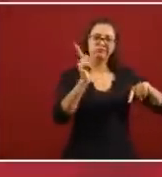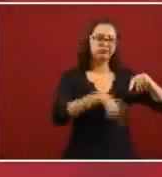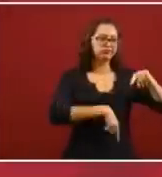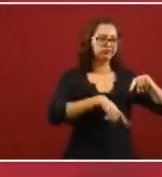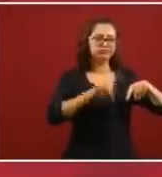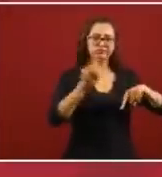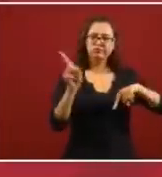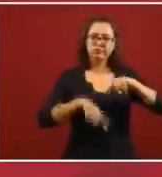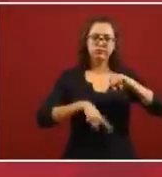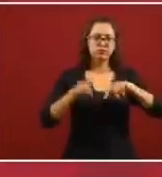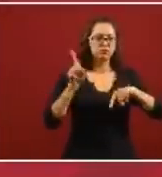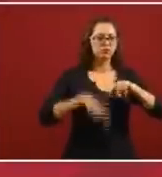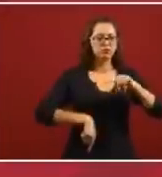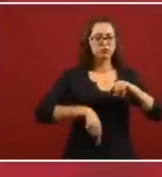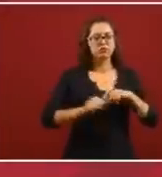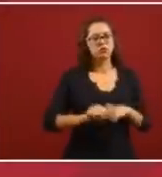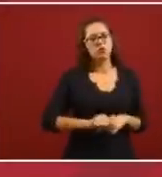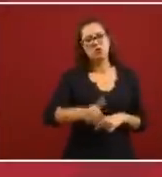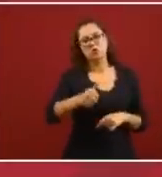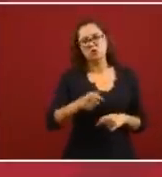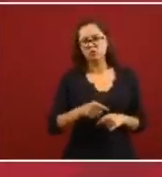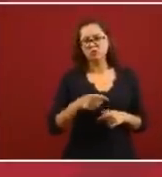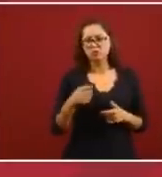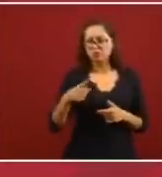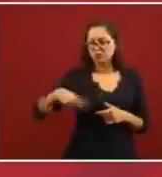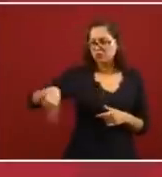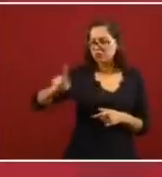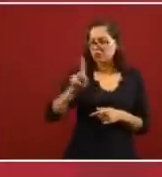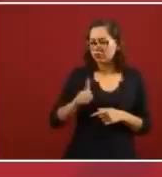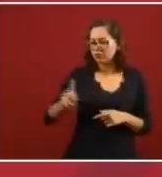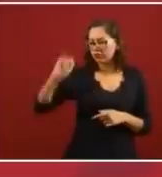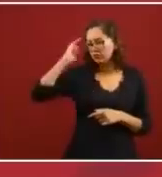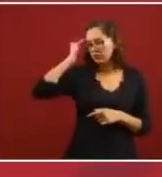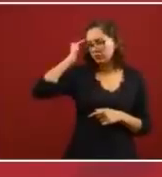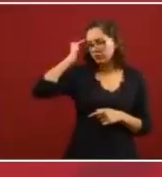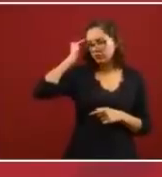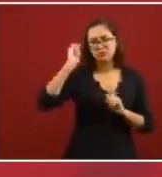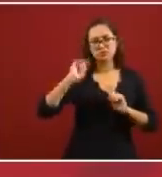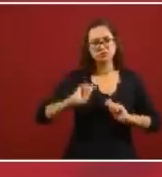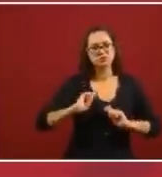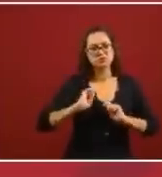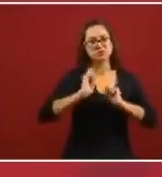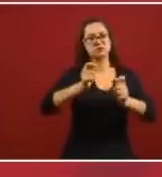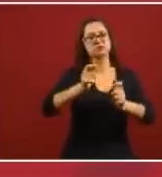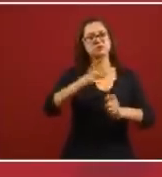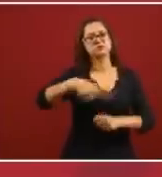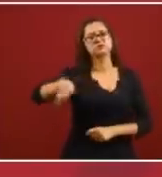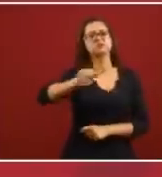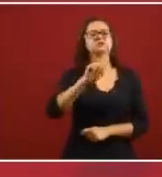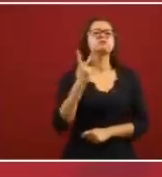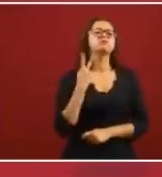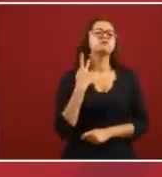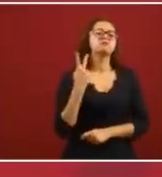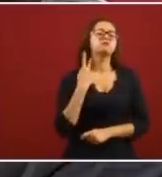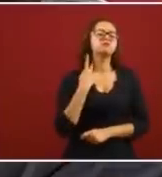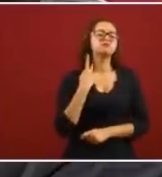para atender las necesidades de los pueblos indígenas, sino a políticos,